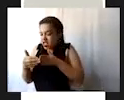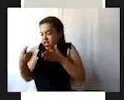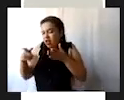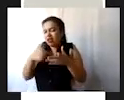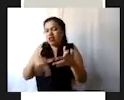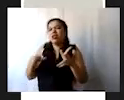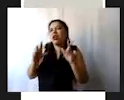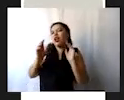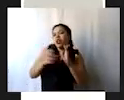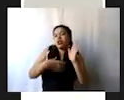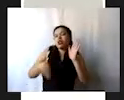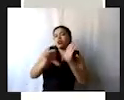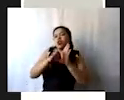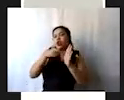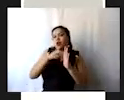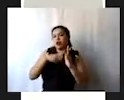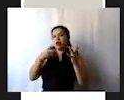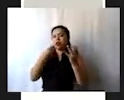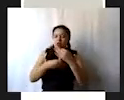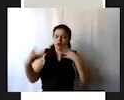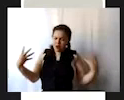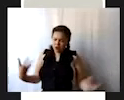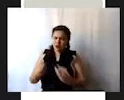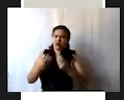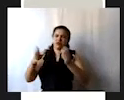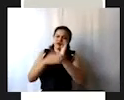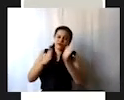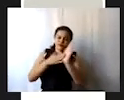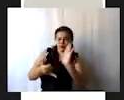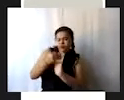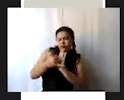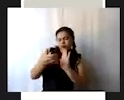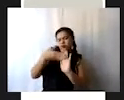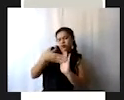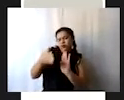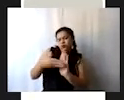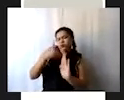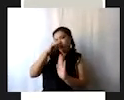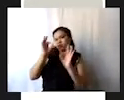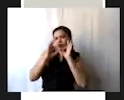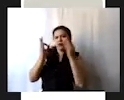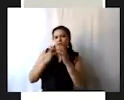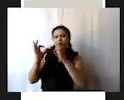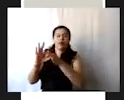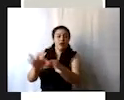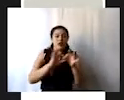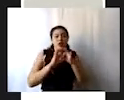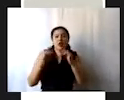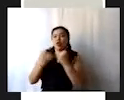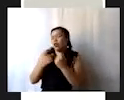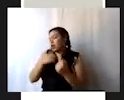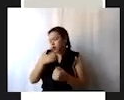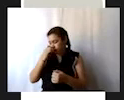Tienen que empezar a juntarse, tienen que empezar a armarse, tienen que empezar todos a pensar de manera circular, obviamente entendiendo